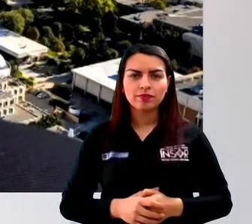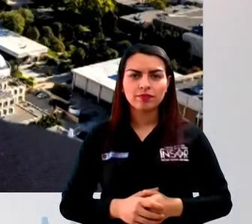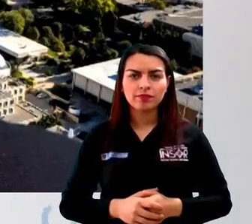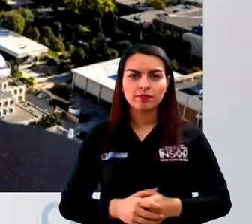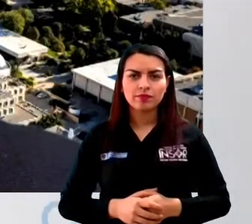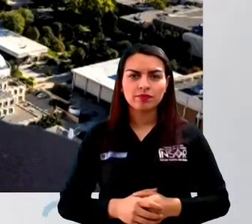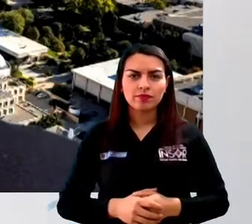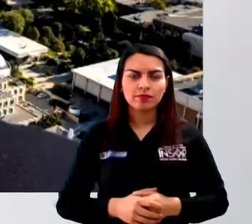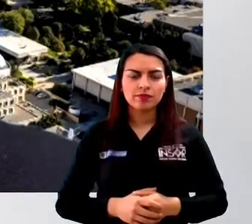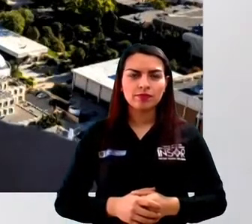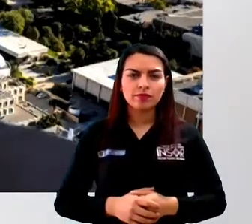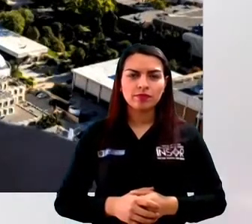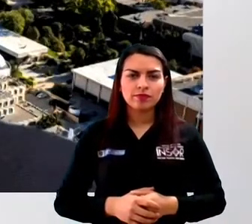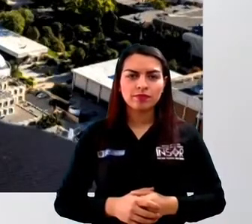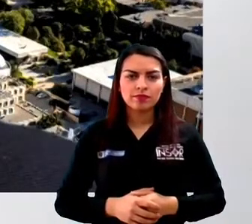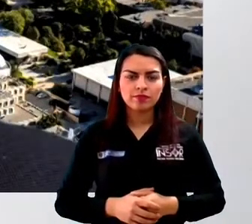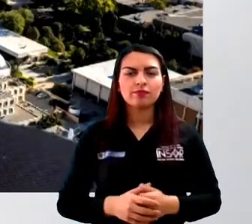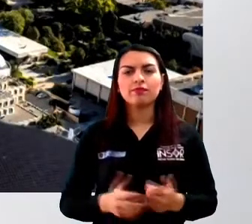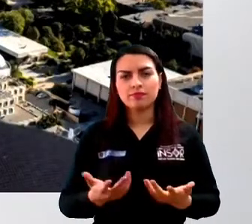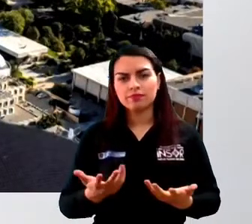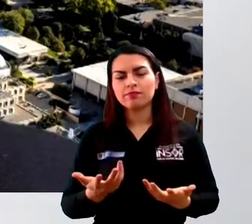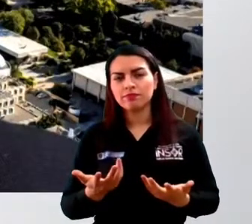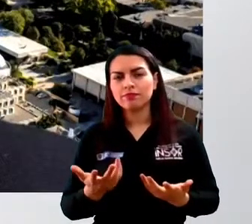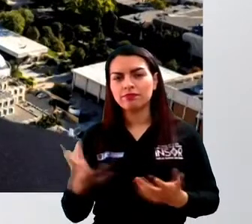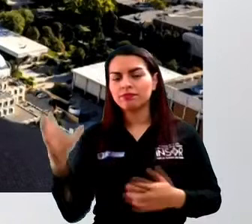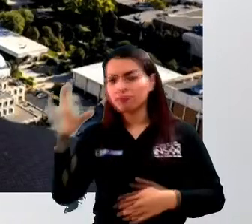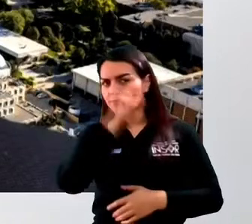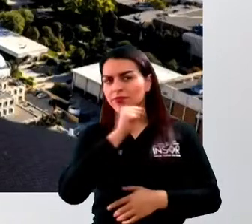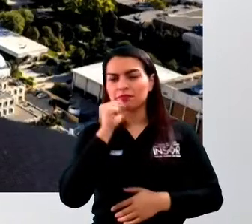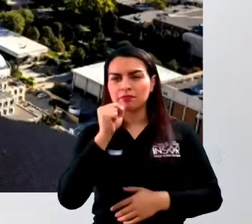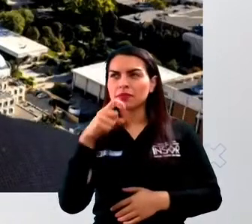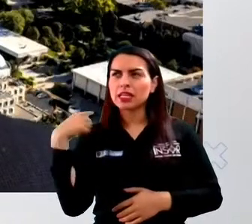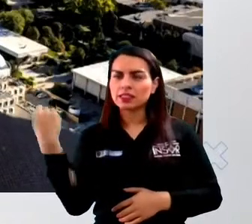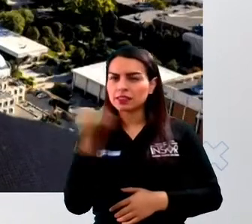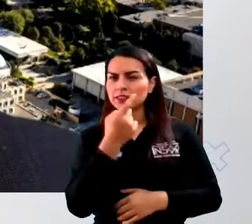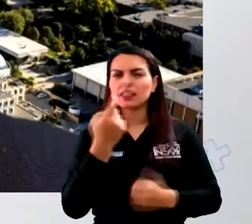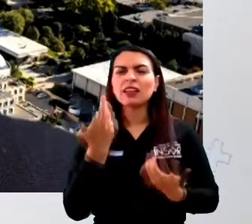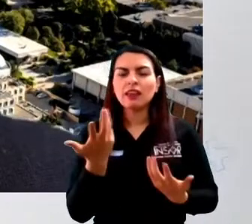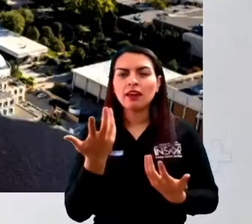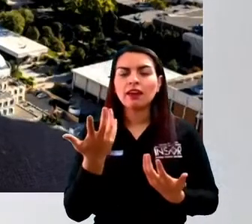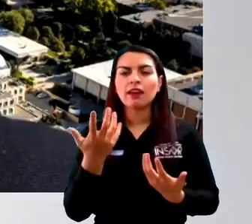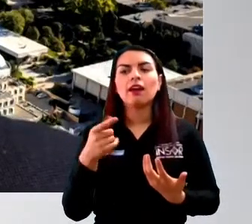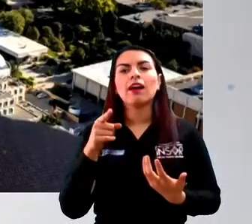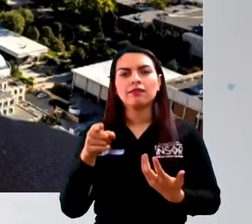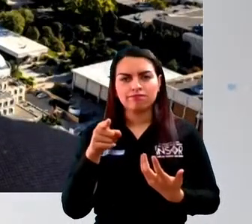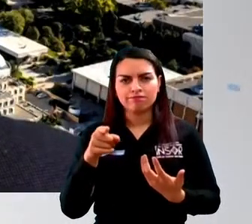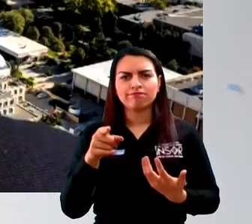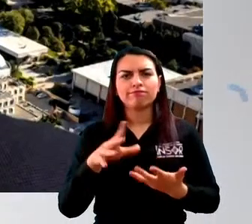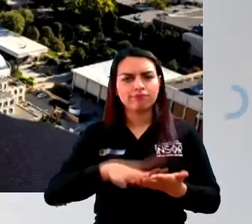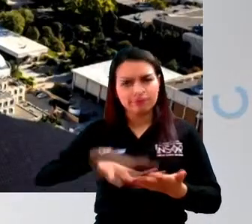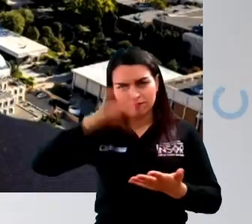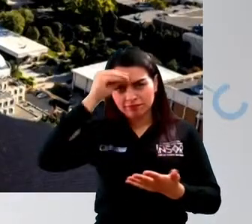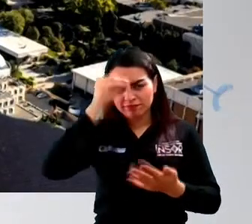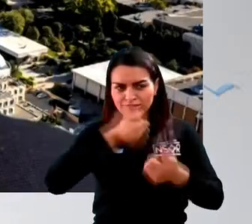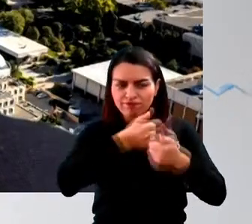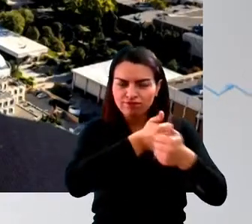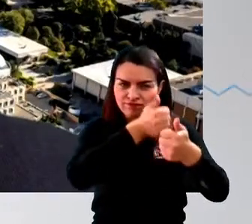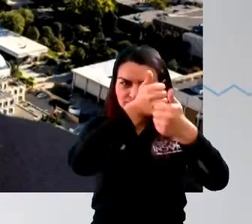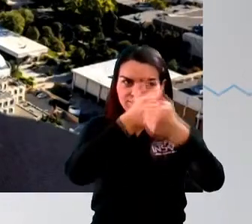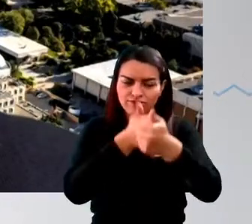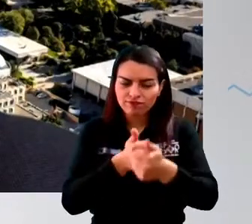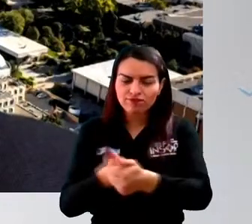happens. Por lo tanto, esto es lo que está ocurriendo más en un entorno de aprendizaje personalizado. Por lo tanto, debemos